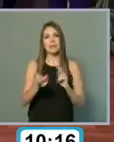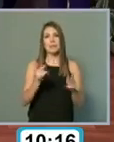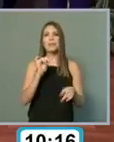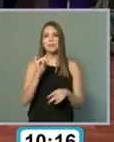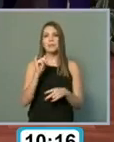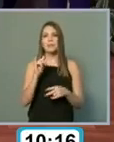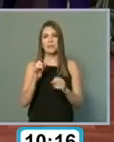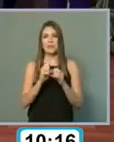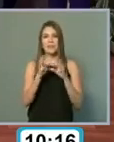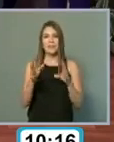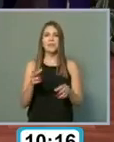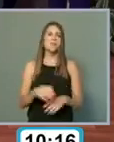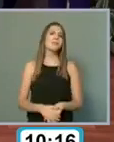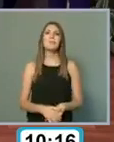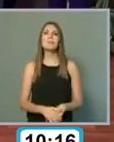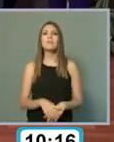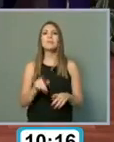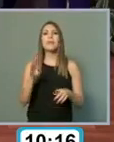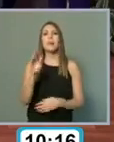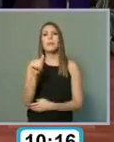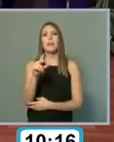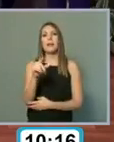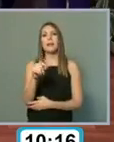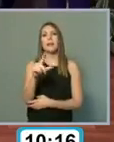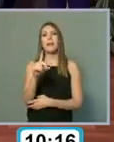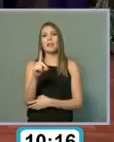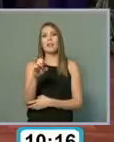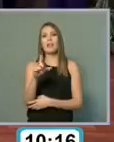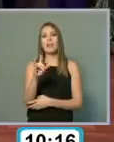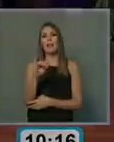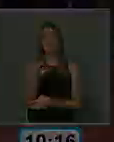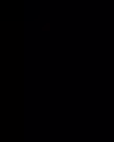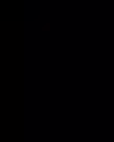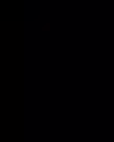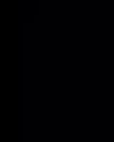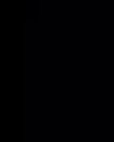adelante, ¿vale? Sale pues. Y ellos son Banda La Delictiva, Patrimonio Guanajuatense.